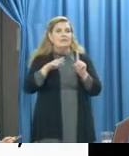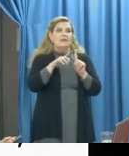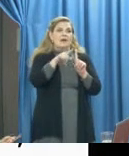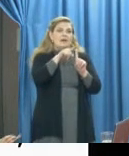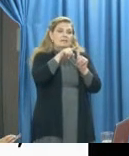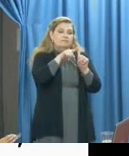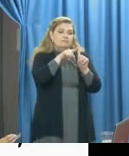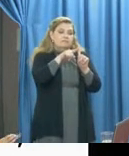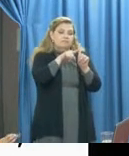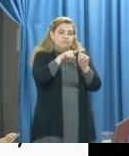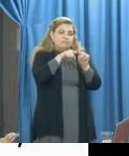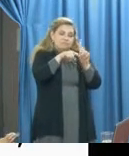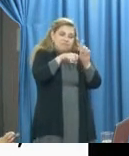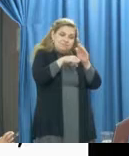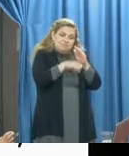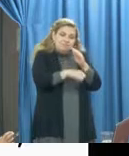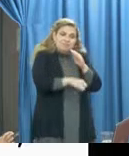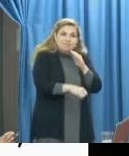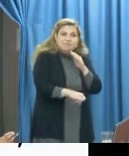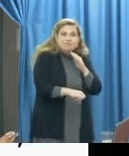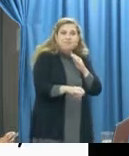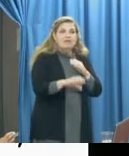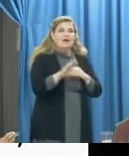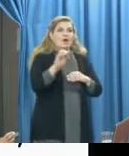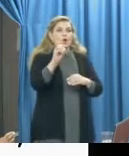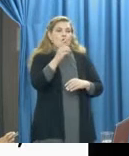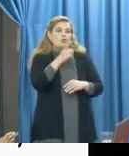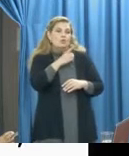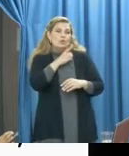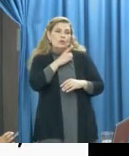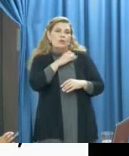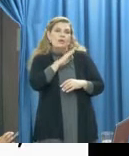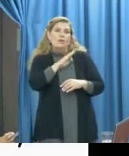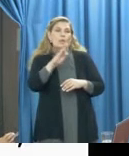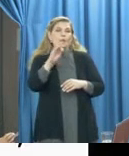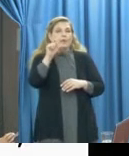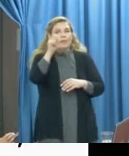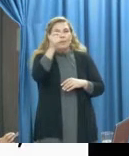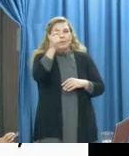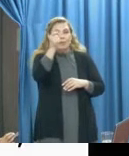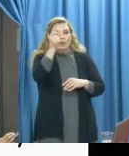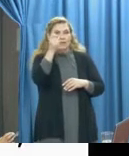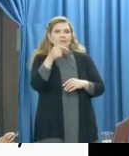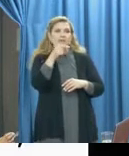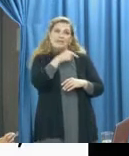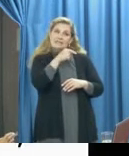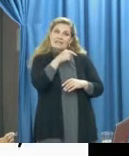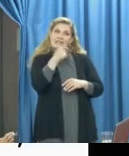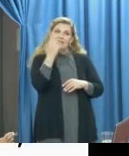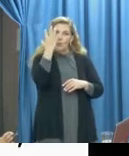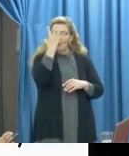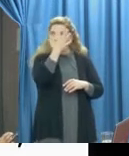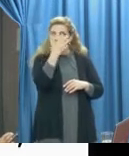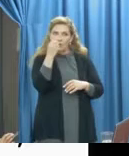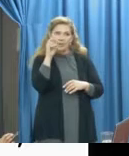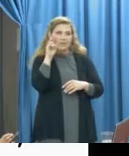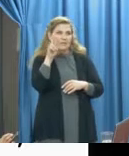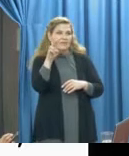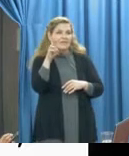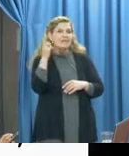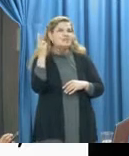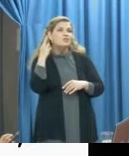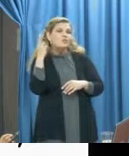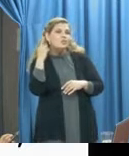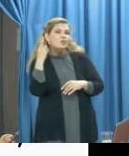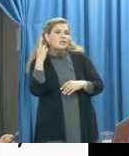moderada, severa, profunda o restos auditivos. Esta audiometría es muy bonita porque nos pone los